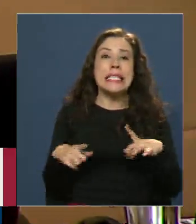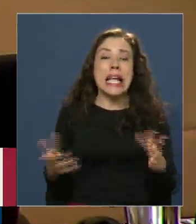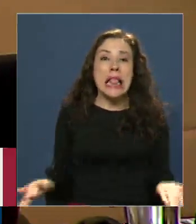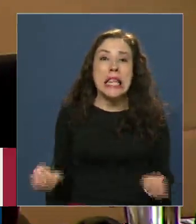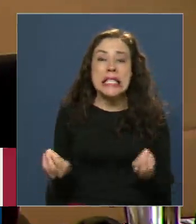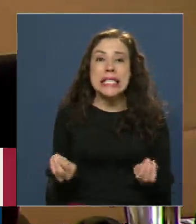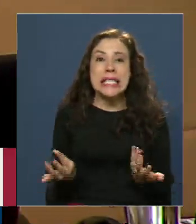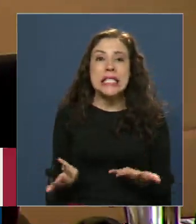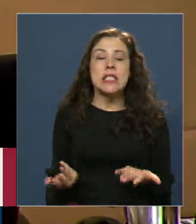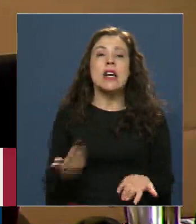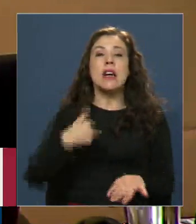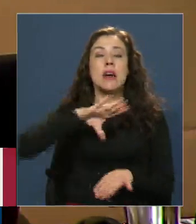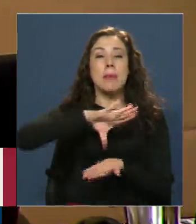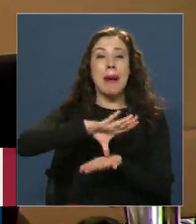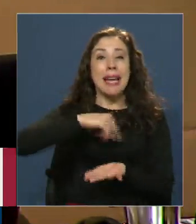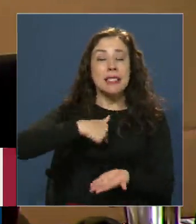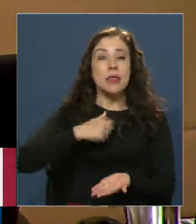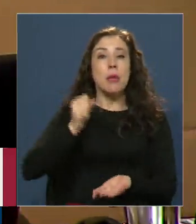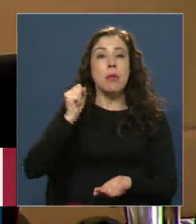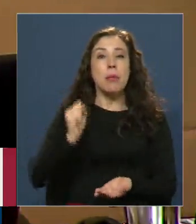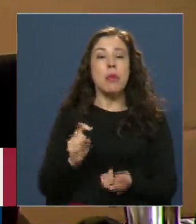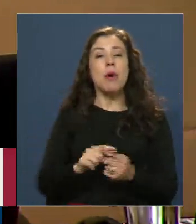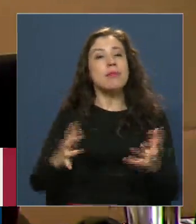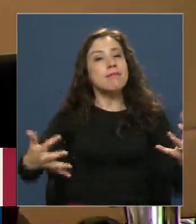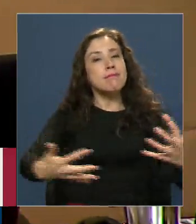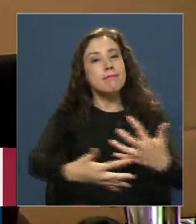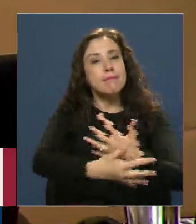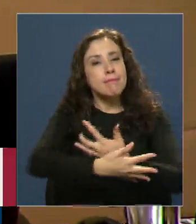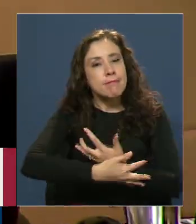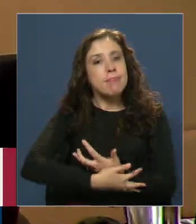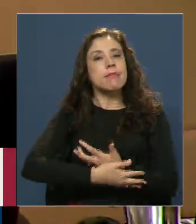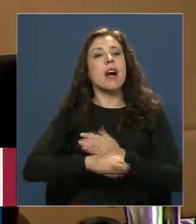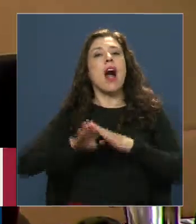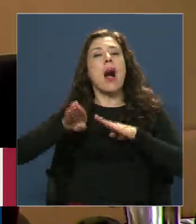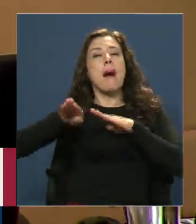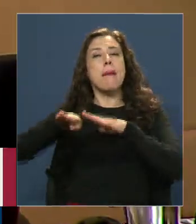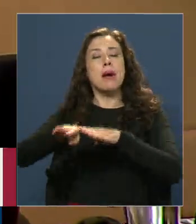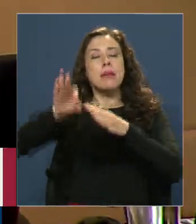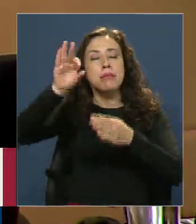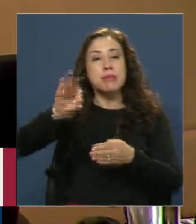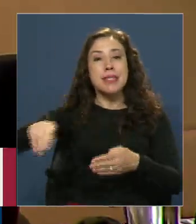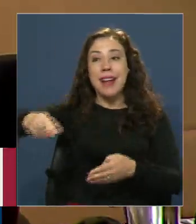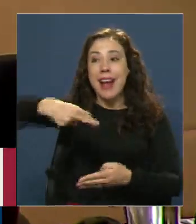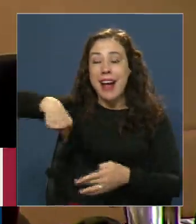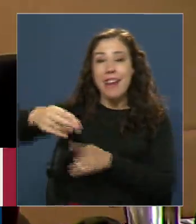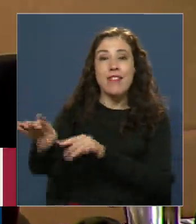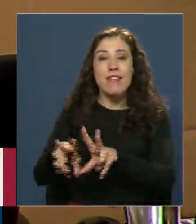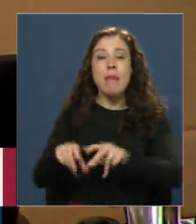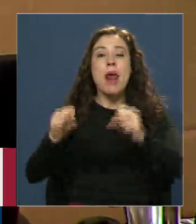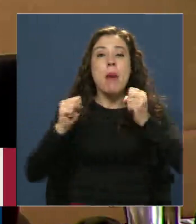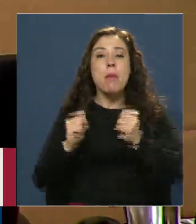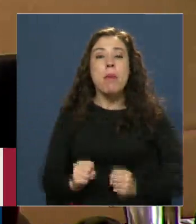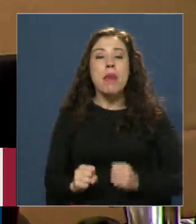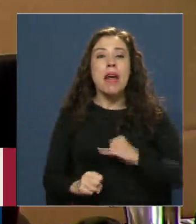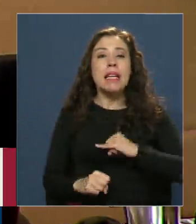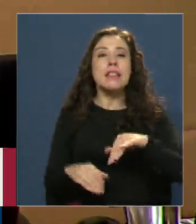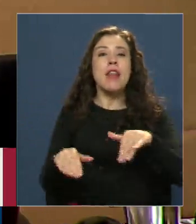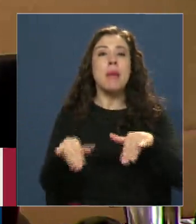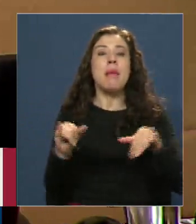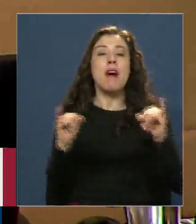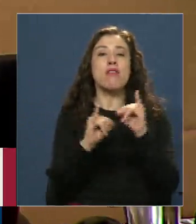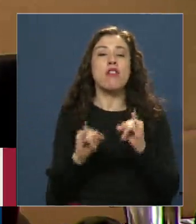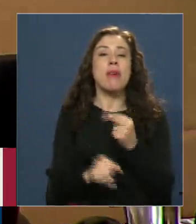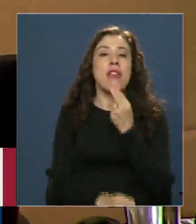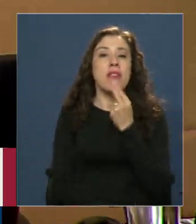país finalmente podemos ser acogedores y apoyadores para que efectivamente ellos logren mantener las mismas condiciones de